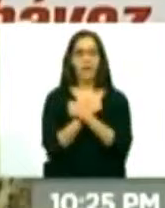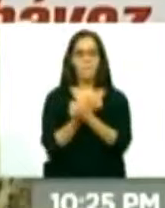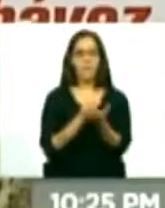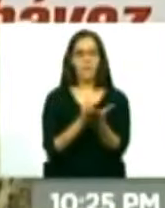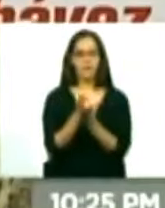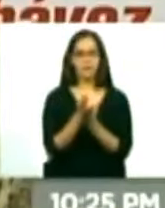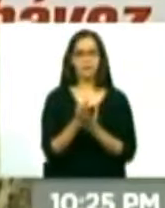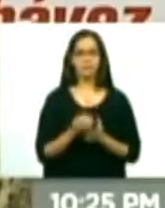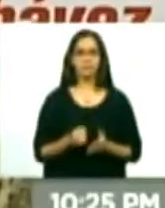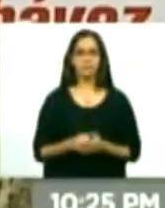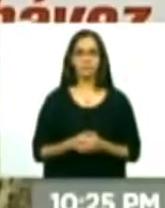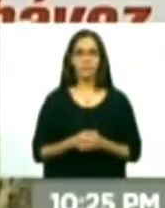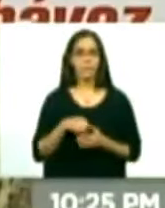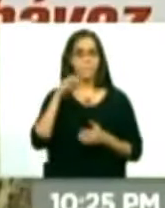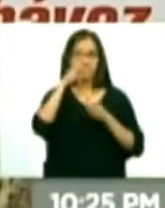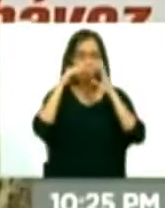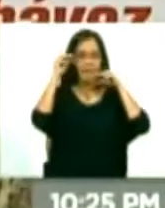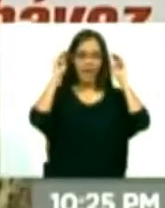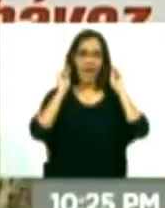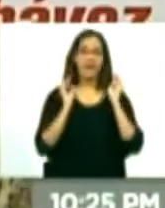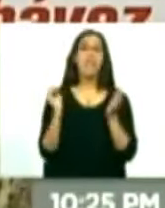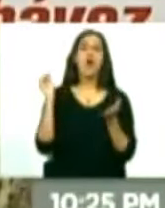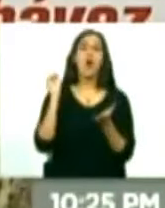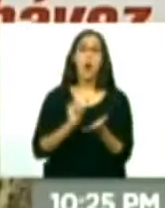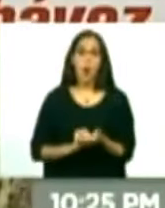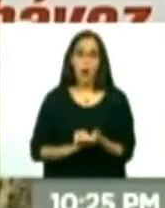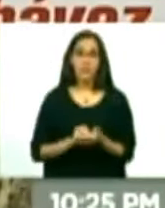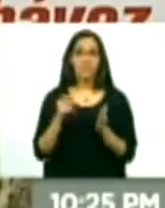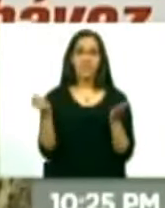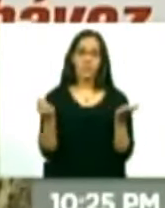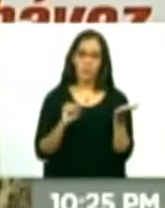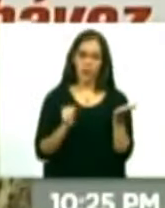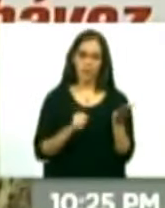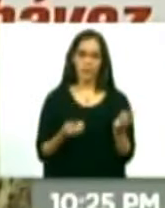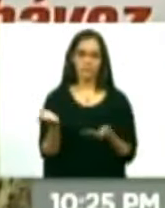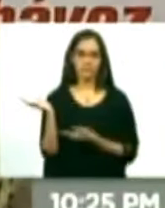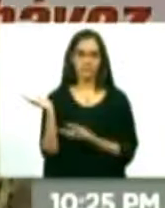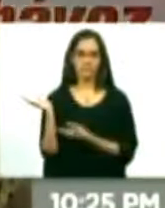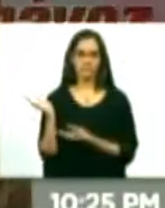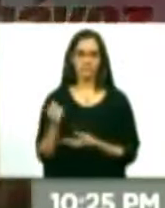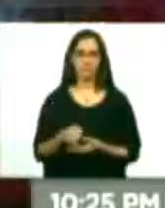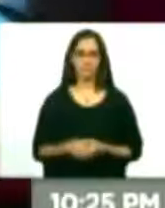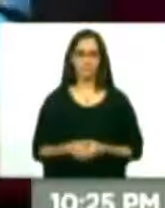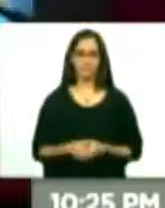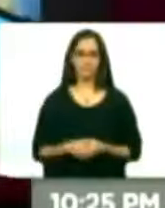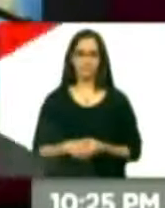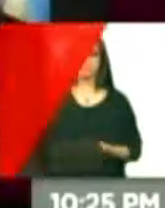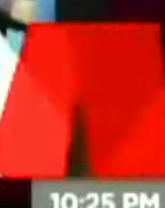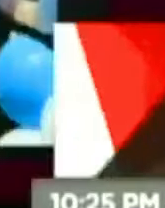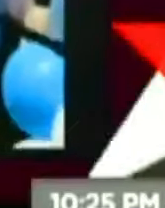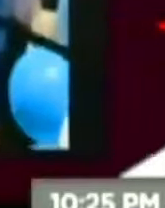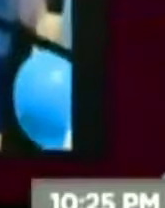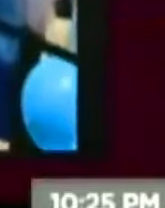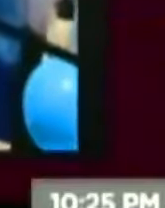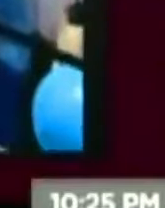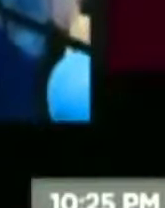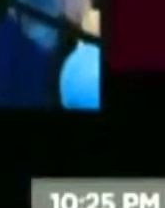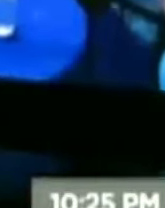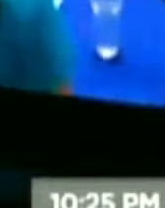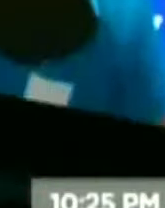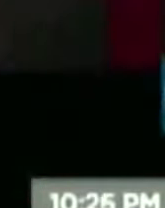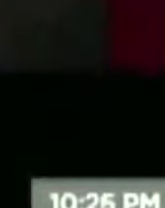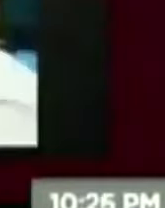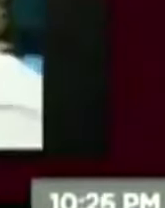lealtad. María Corina reaparece en este programa. Plomo. Volvió Juanita y dijo que